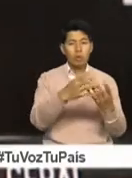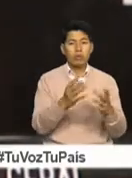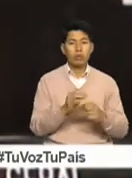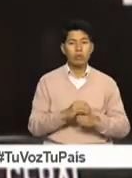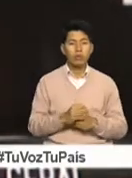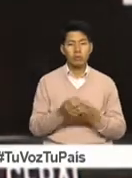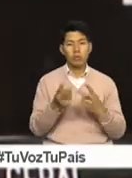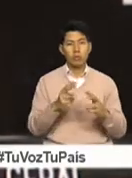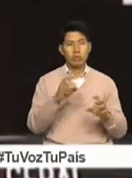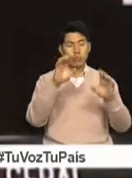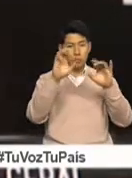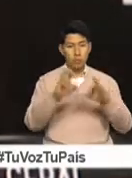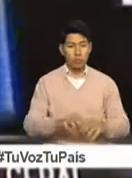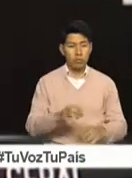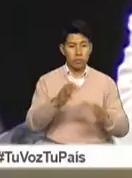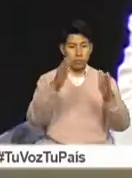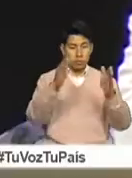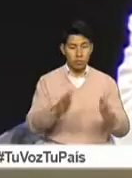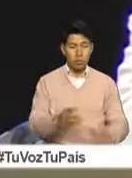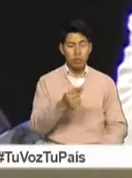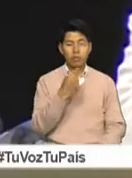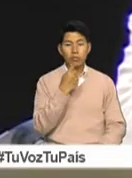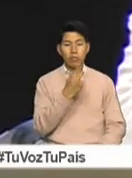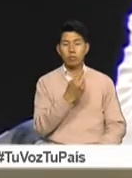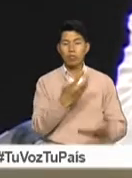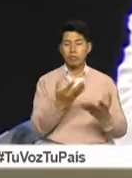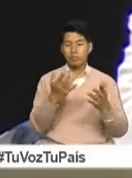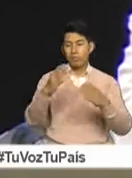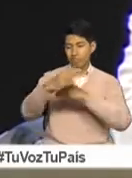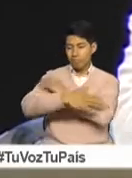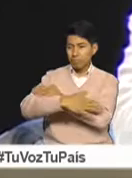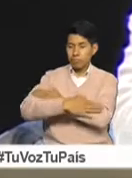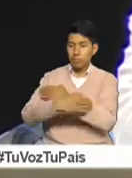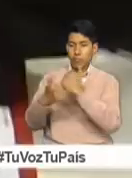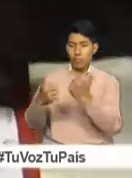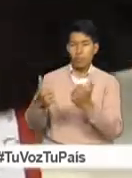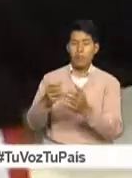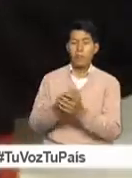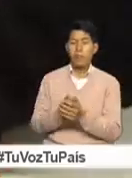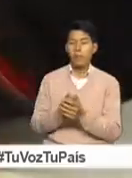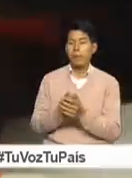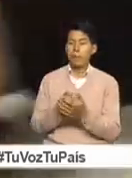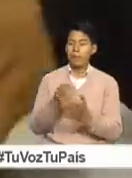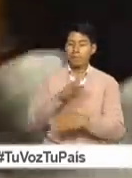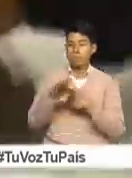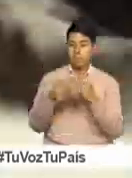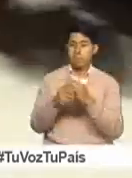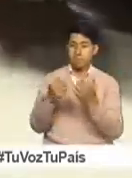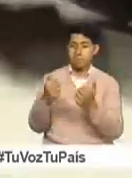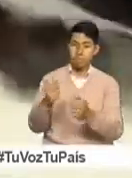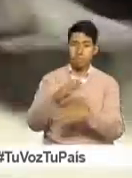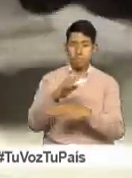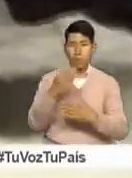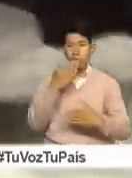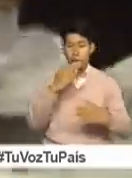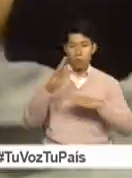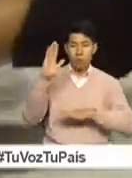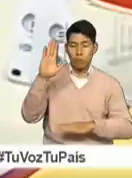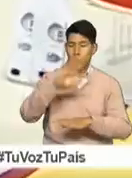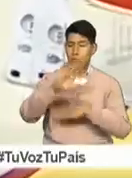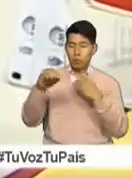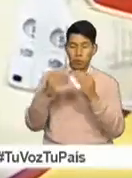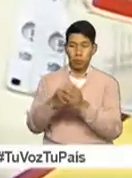secretario general de la oea luis almagro felicitó a poso y afirmó que su capacidad y compromiso fueron fundamentales